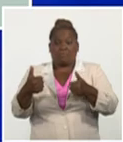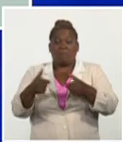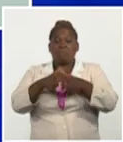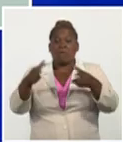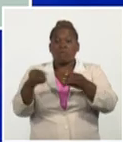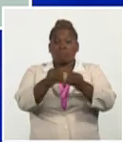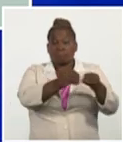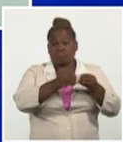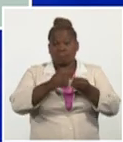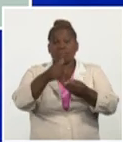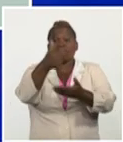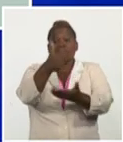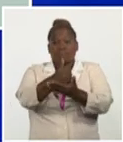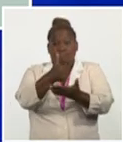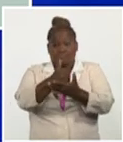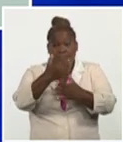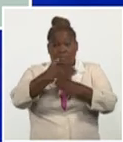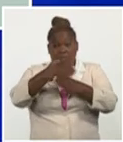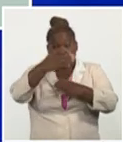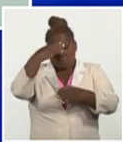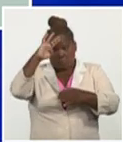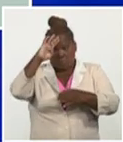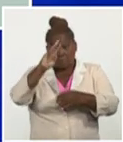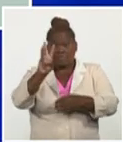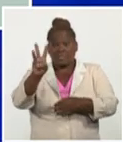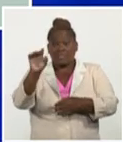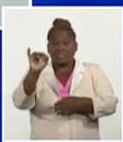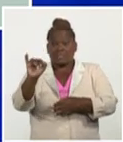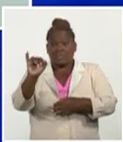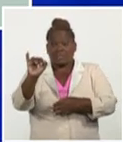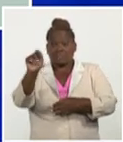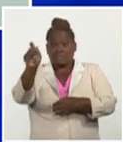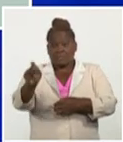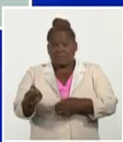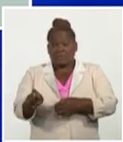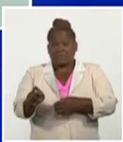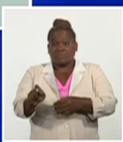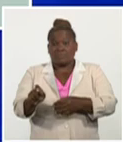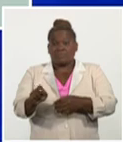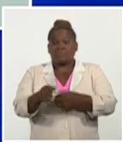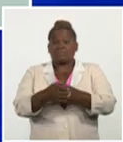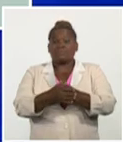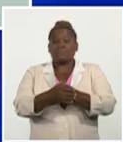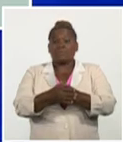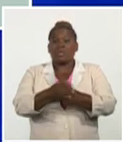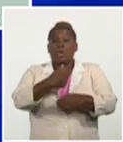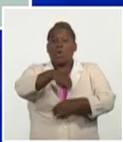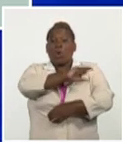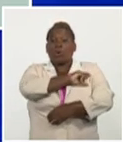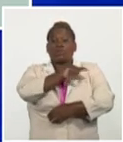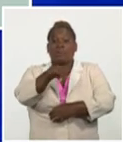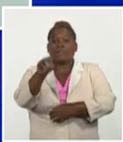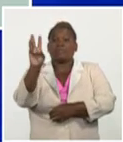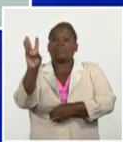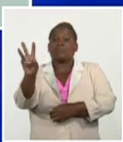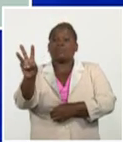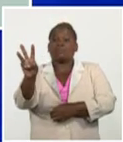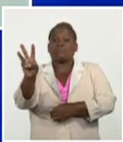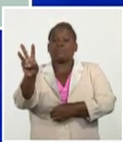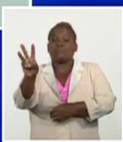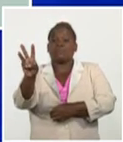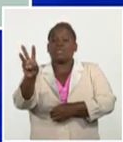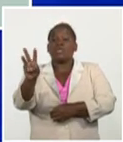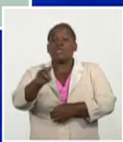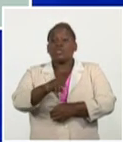municipio cabecera, con 36 casos autóctonos ayer. Le sigue Contramaestre con 3, Songolamaya y